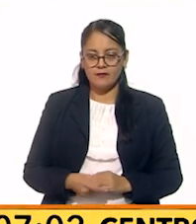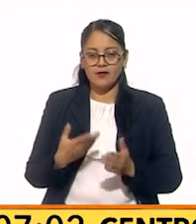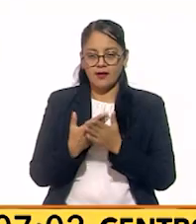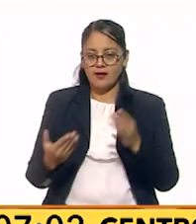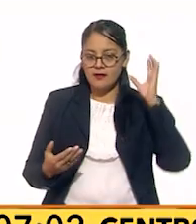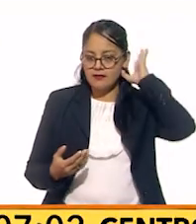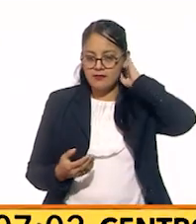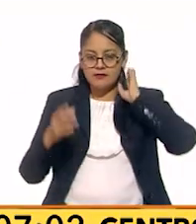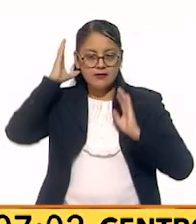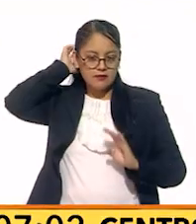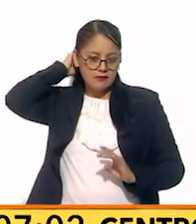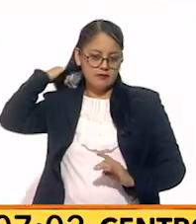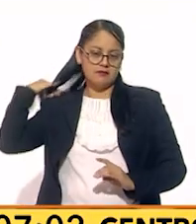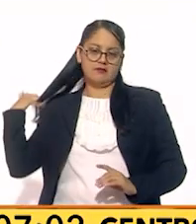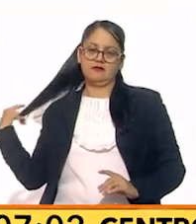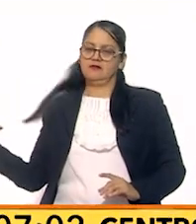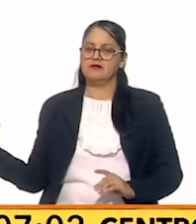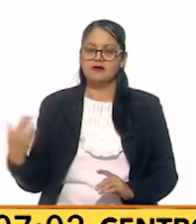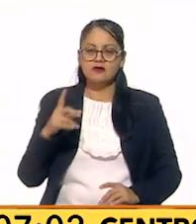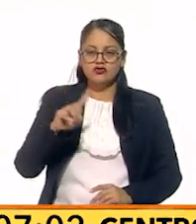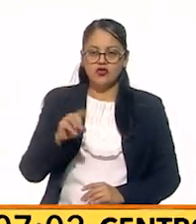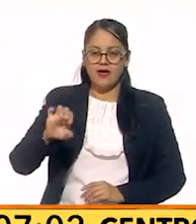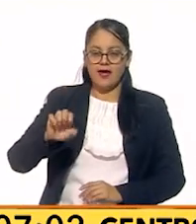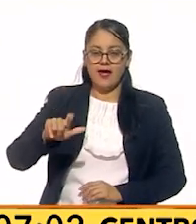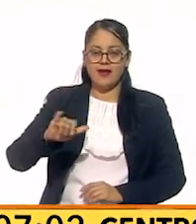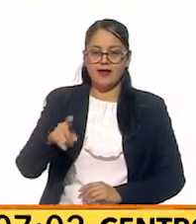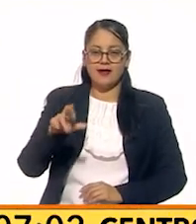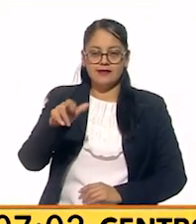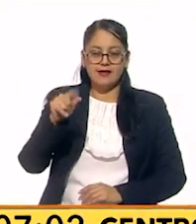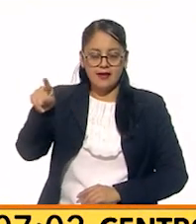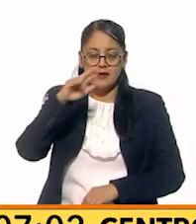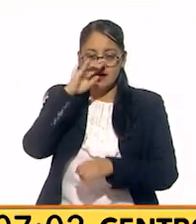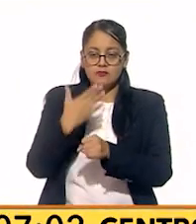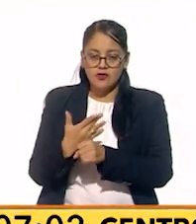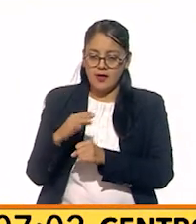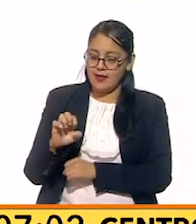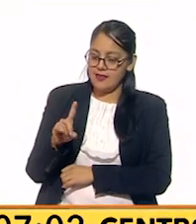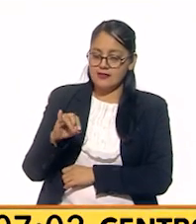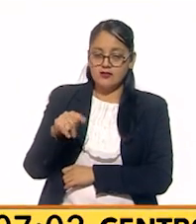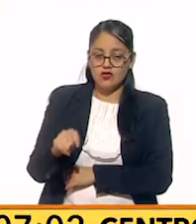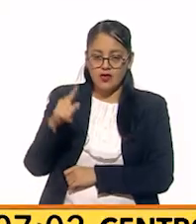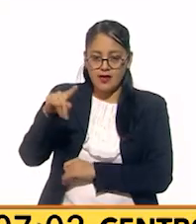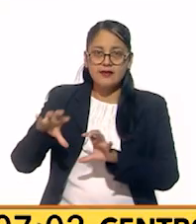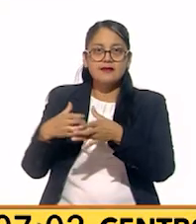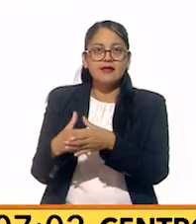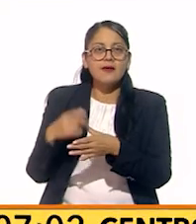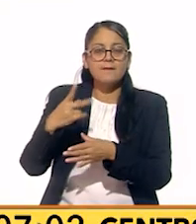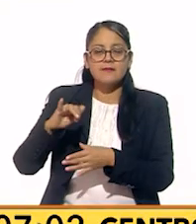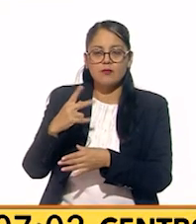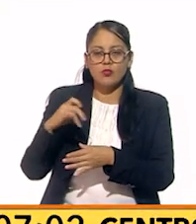Y nos enlazamos con Zoe Alexandra, editora en jefe de People's Dispatch. Zoe, ¿cómo estás? Buenos días,